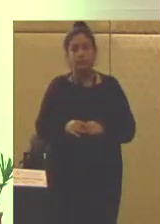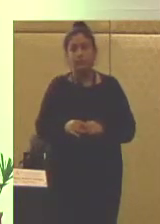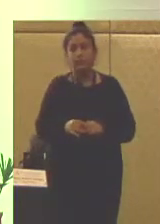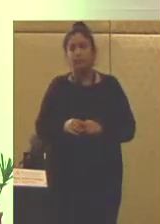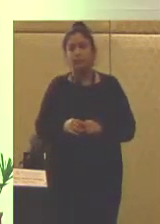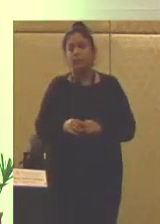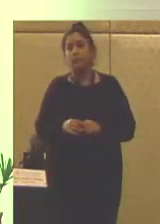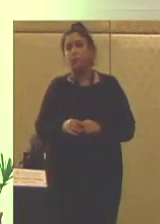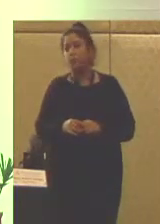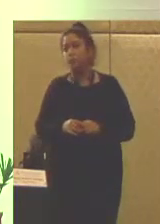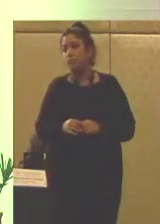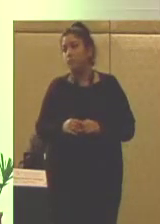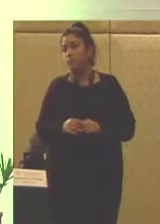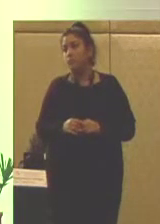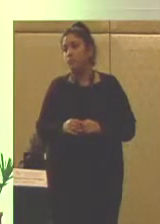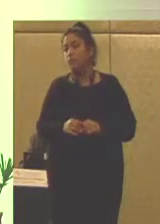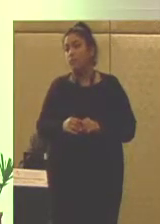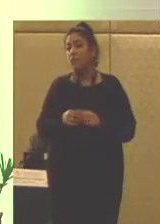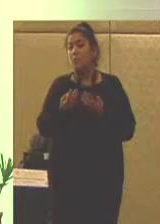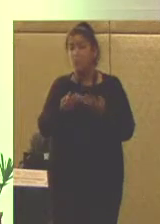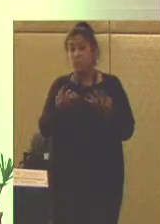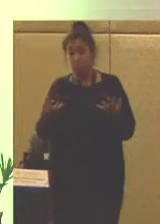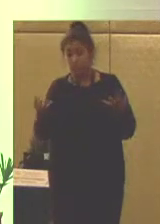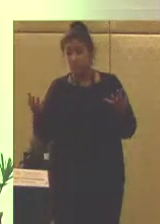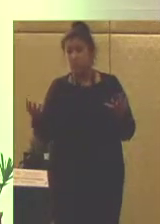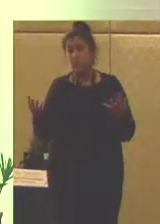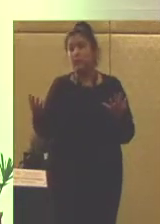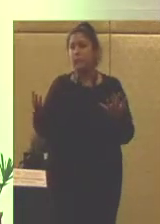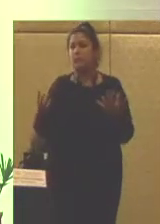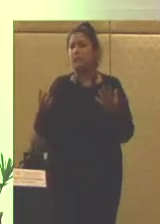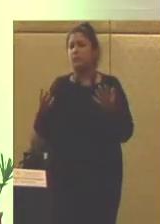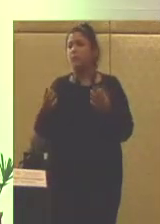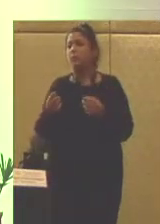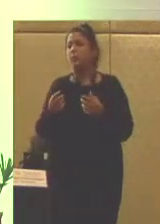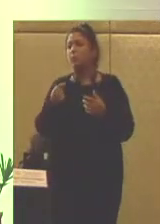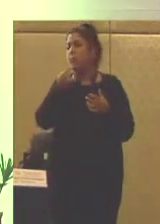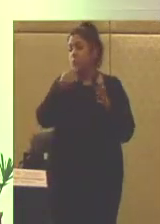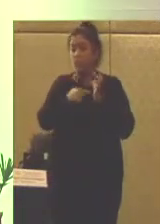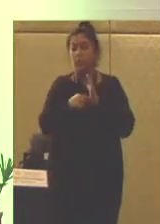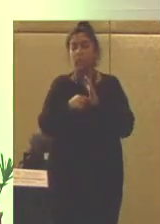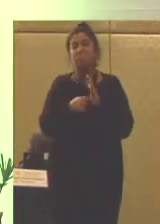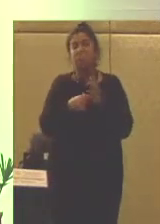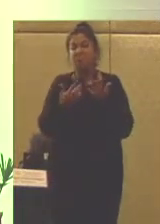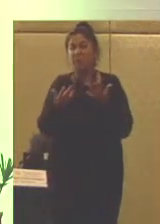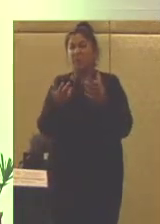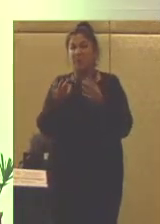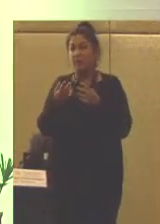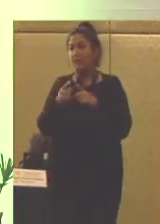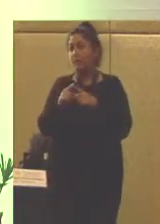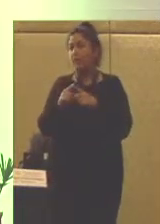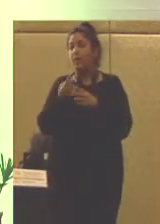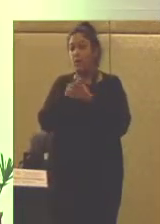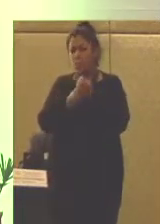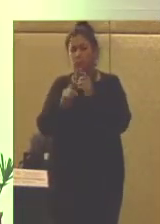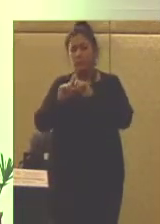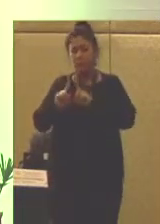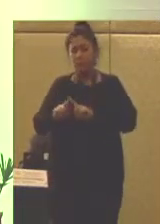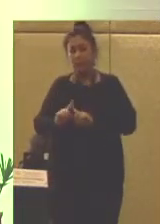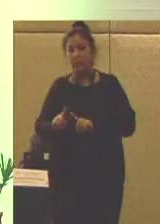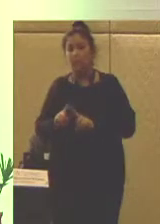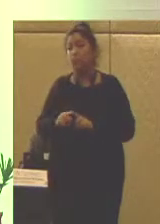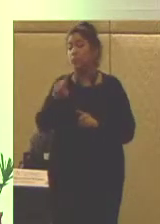Manuel generaron una gran cantidad de daños en la infraestructura pública. Particularmente un estado de la República